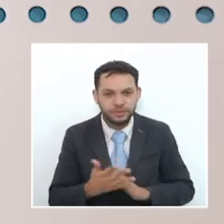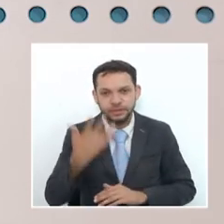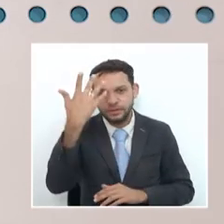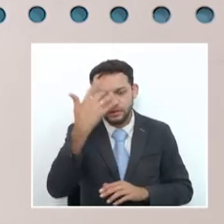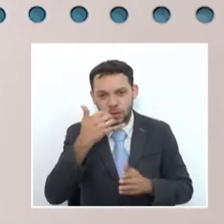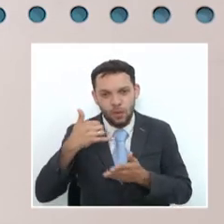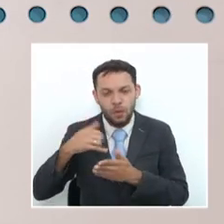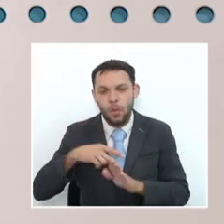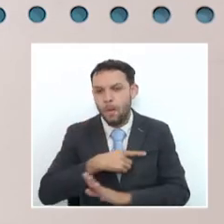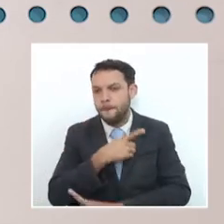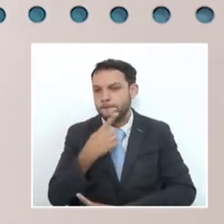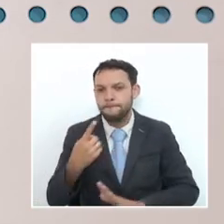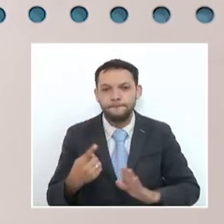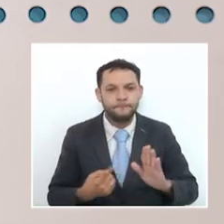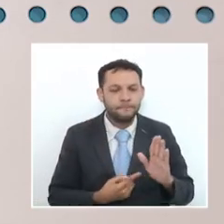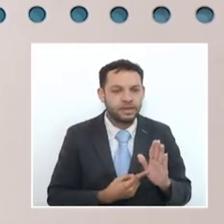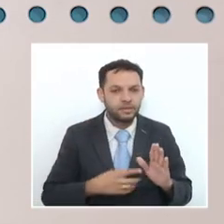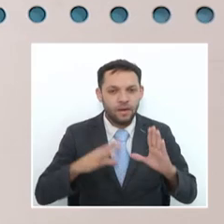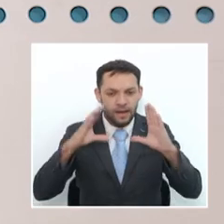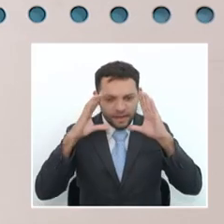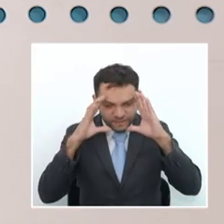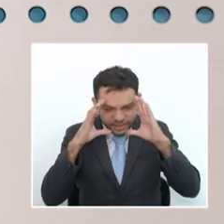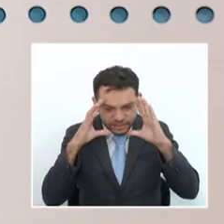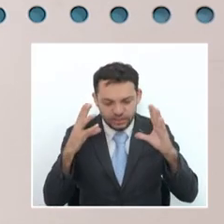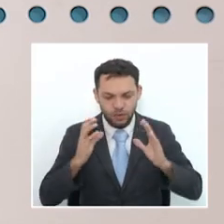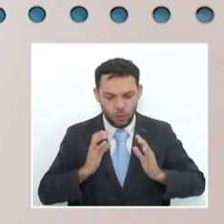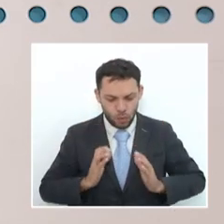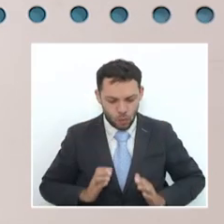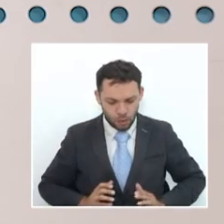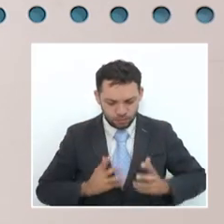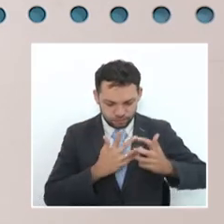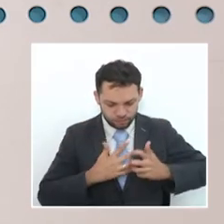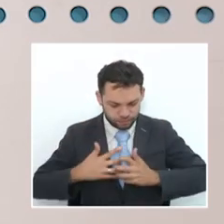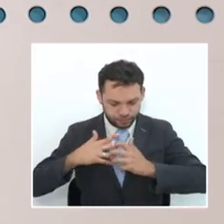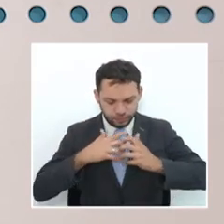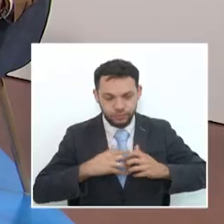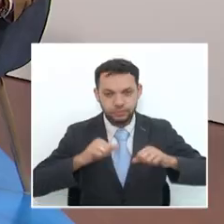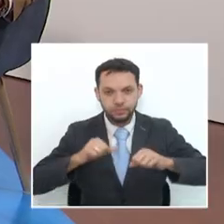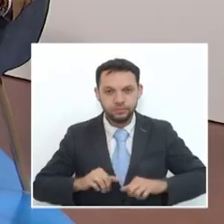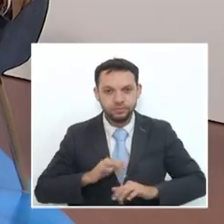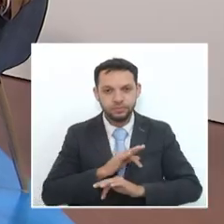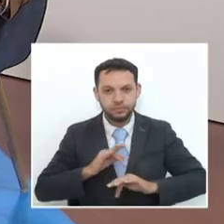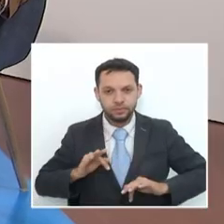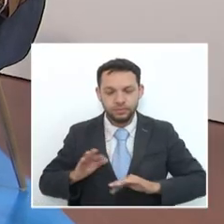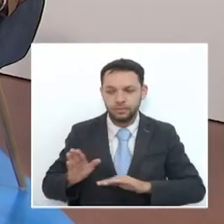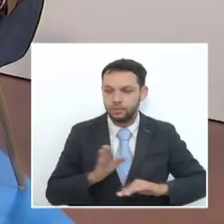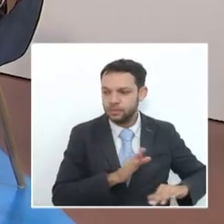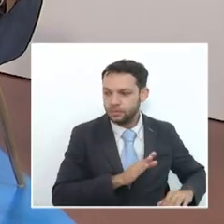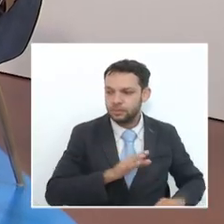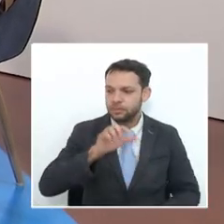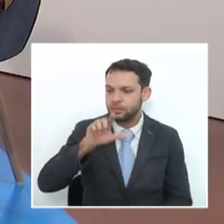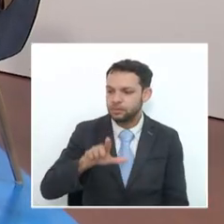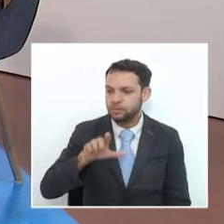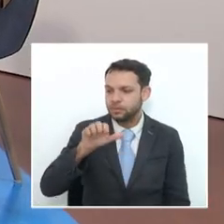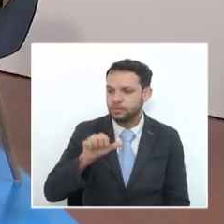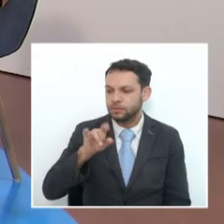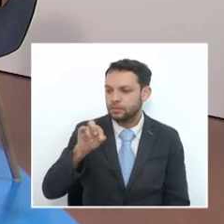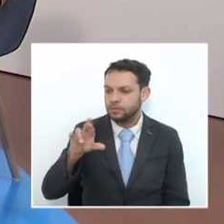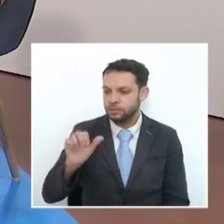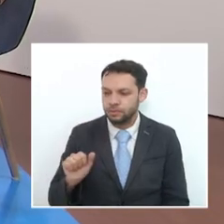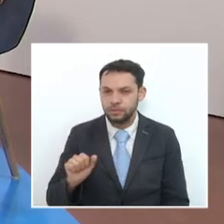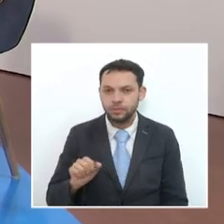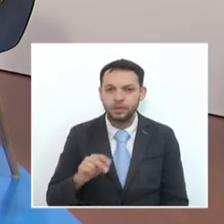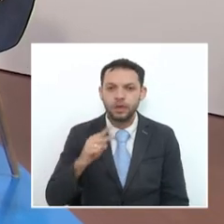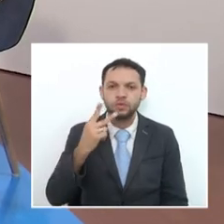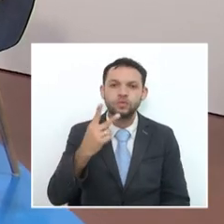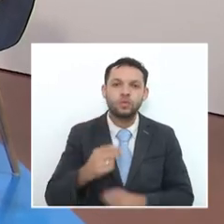clínico y examen de laboratorio, uno puede hacer el diagnóstico y tratamiento. Laura García, doctor, mi bebé tiene 2 años y medio